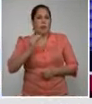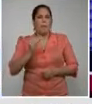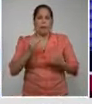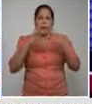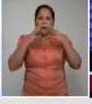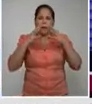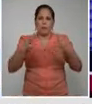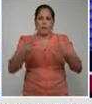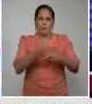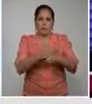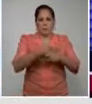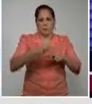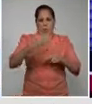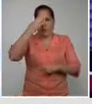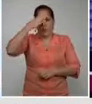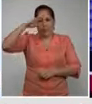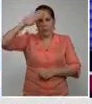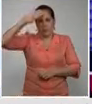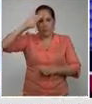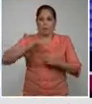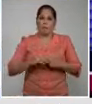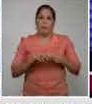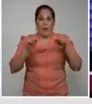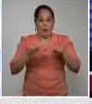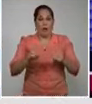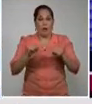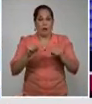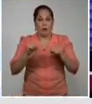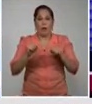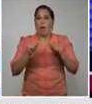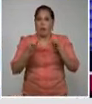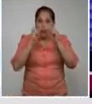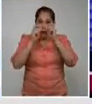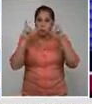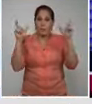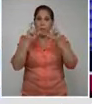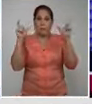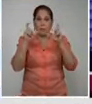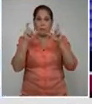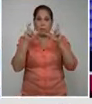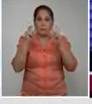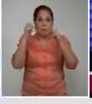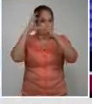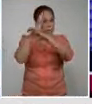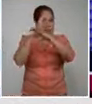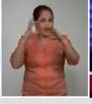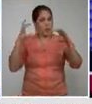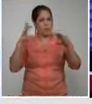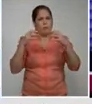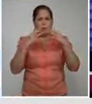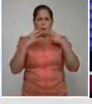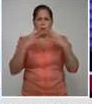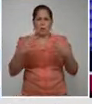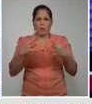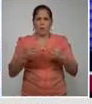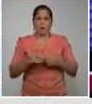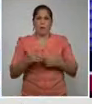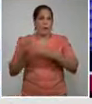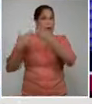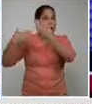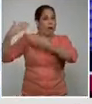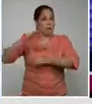hito. Evidentemente estamos viviendo un hito científico, un hito de gran importancia en la vaccinología cubana, creo sin precedentes, y